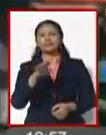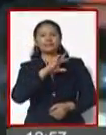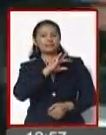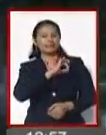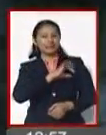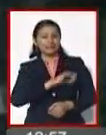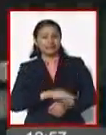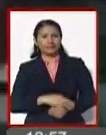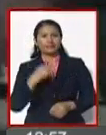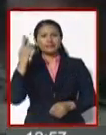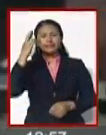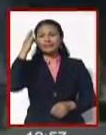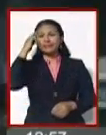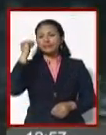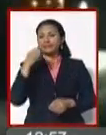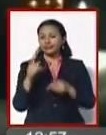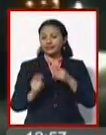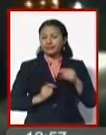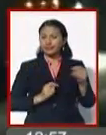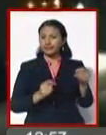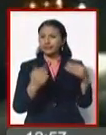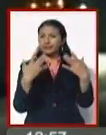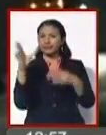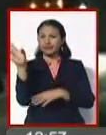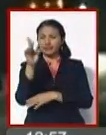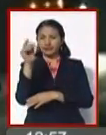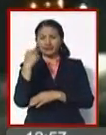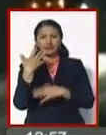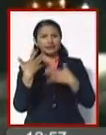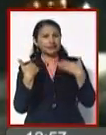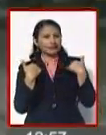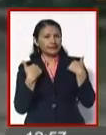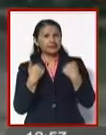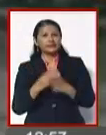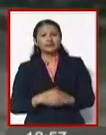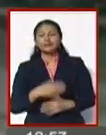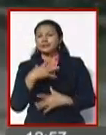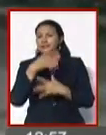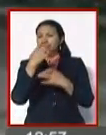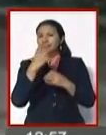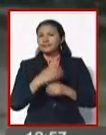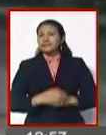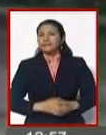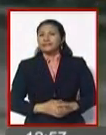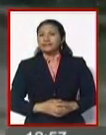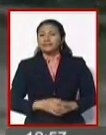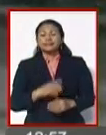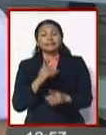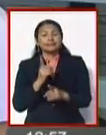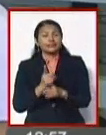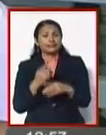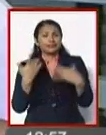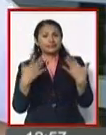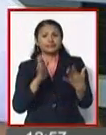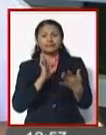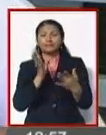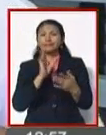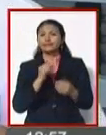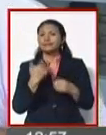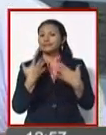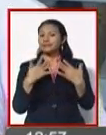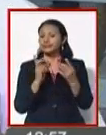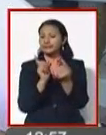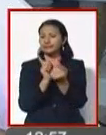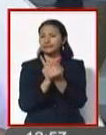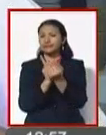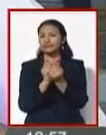en Chile. Por esta razón es que los transportistas en Bolivia van a tomar ya medidas en acción. Así es, justamente acabo de hablar, como ustedes han